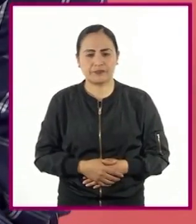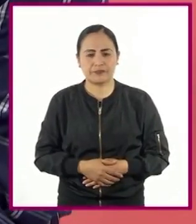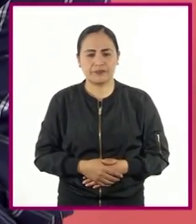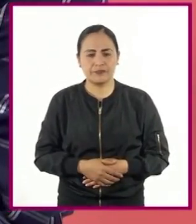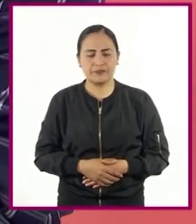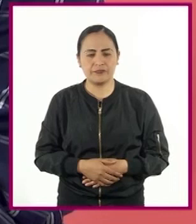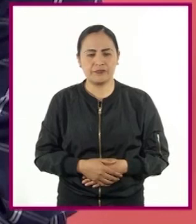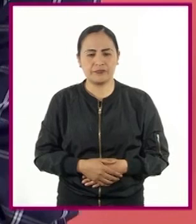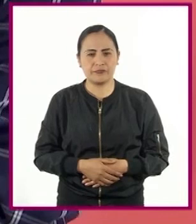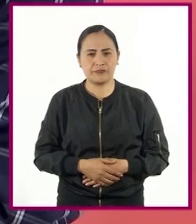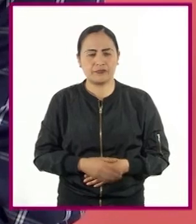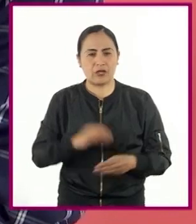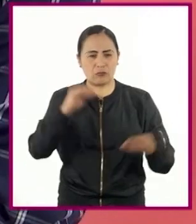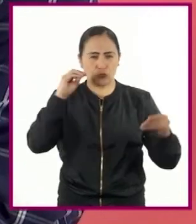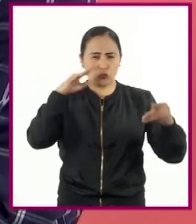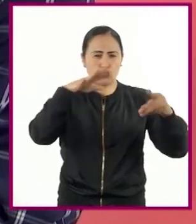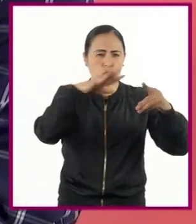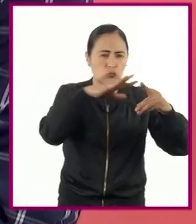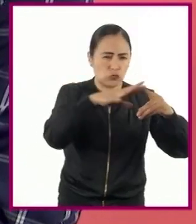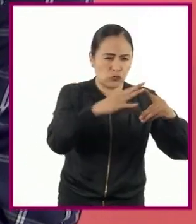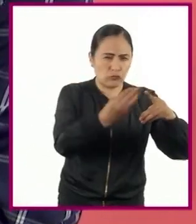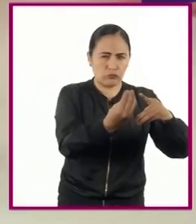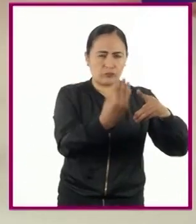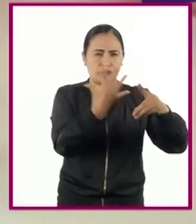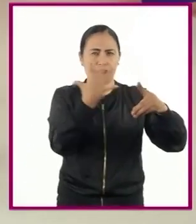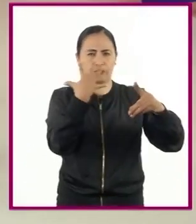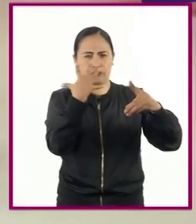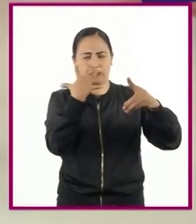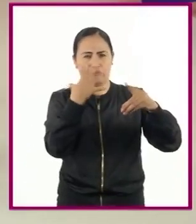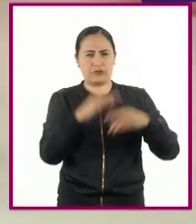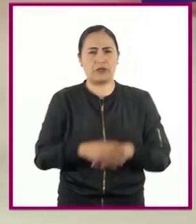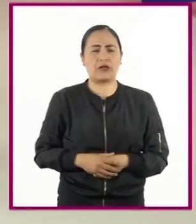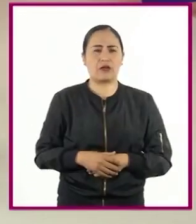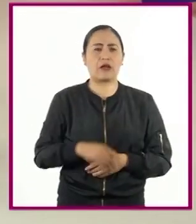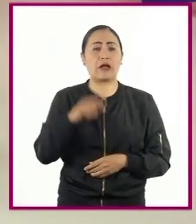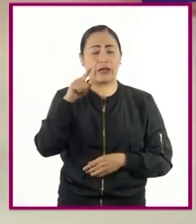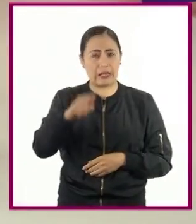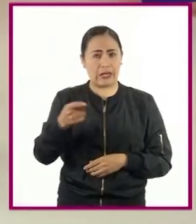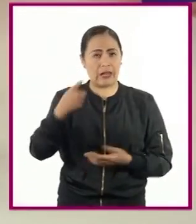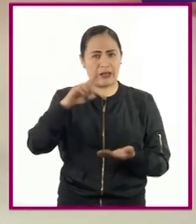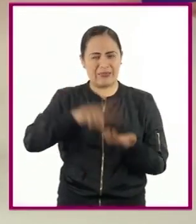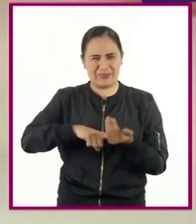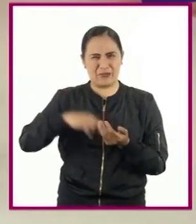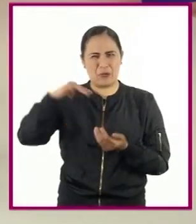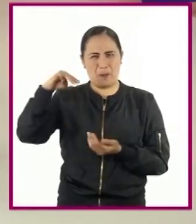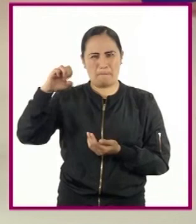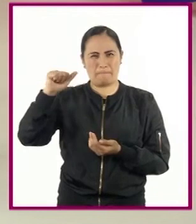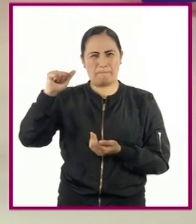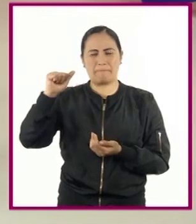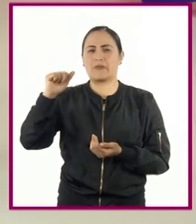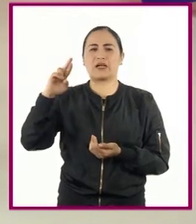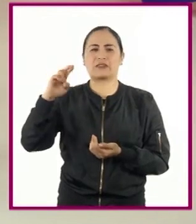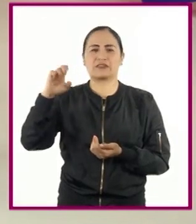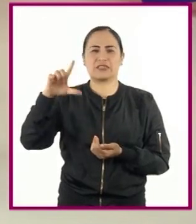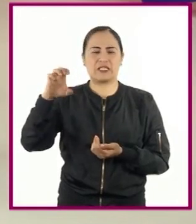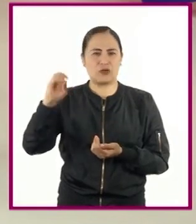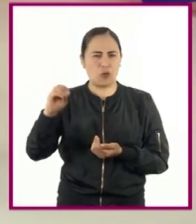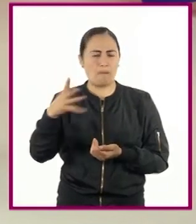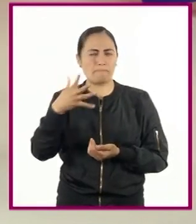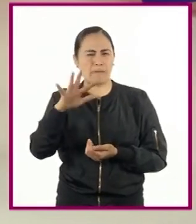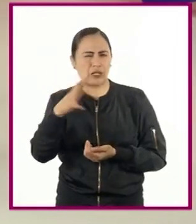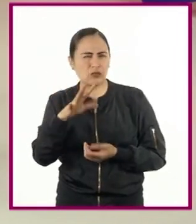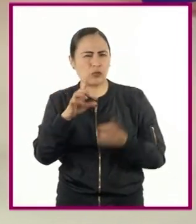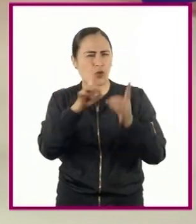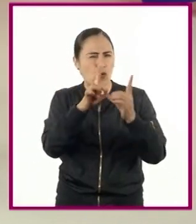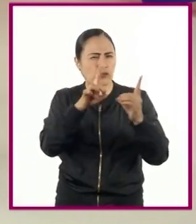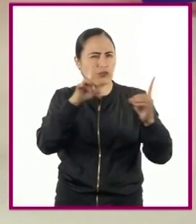Y el eco regresa. Y entonces Marcelo, o más bien el cerebro de Marcelo, que es bien abusado, calcula la diferencia entre